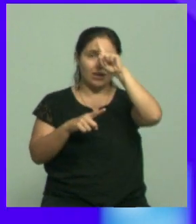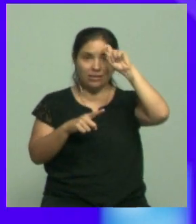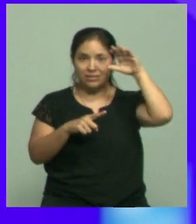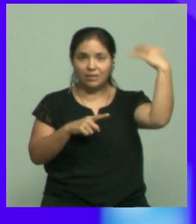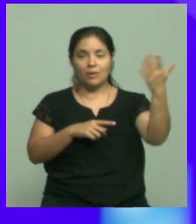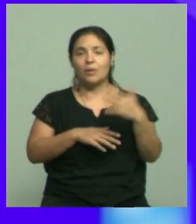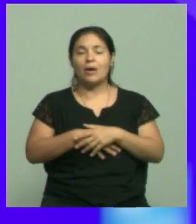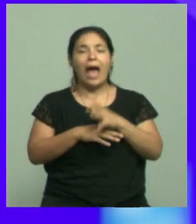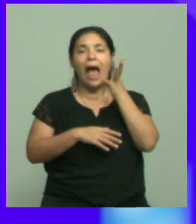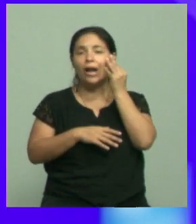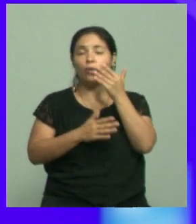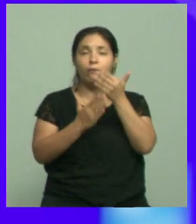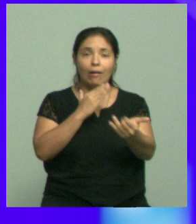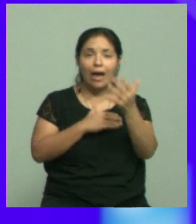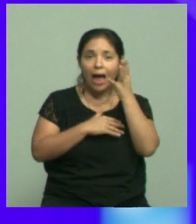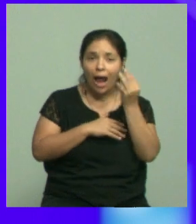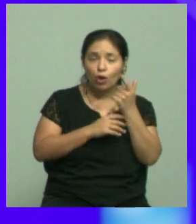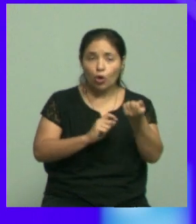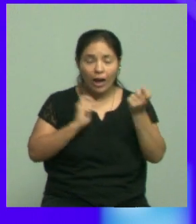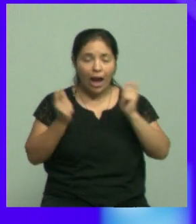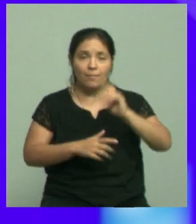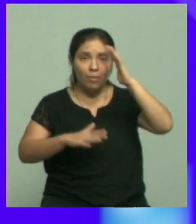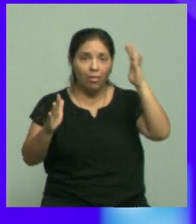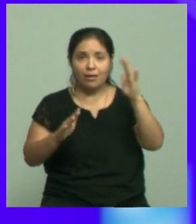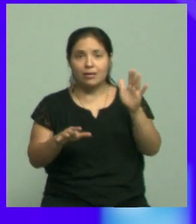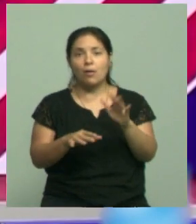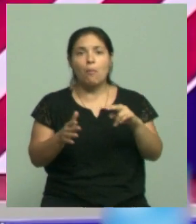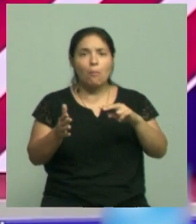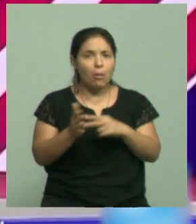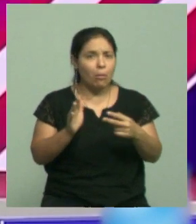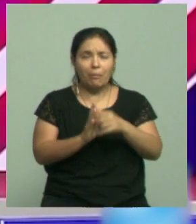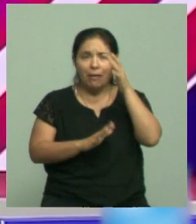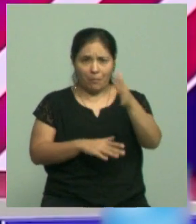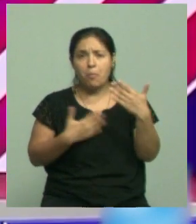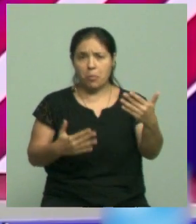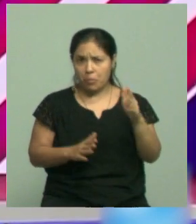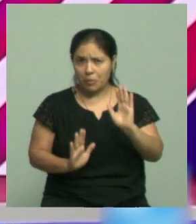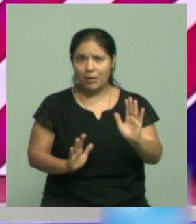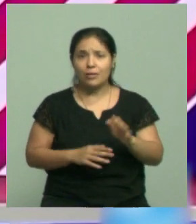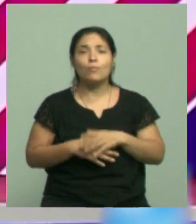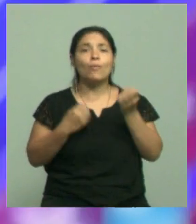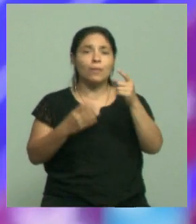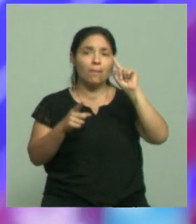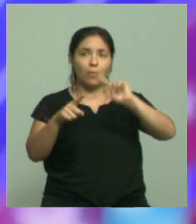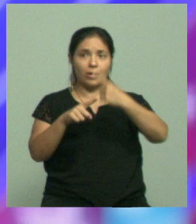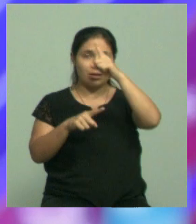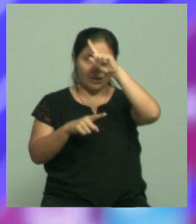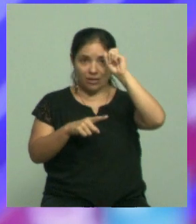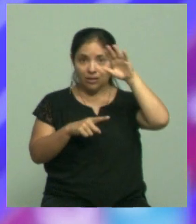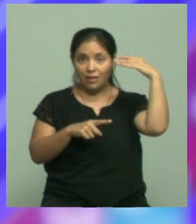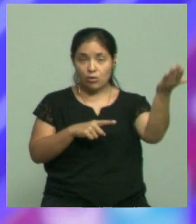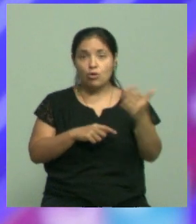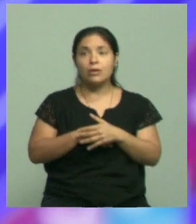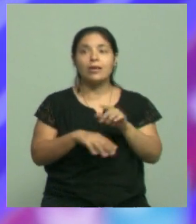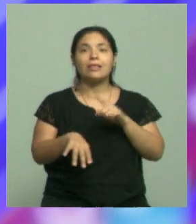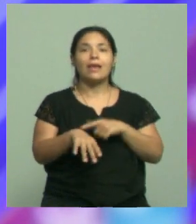caros los virajes o los cambios o los timonazos abruptos. Porque la política exterior se mide en tiempos de pausas